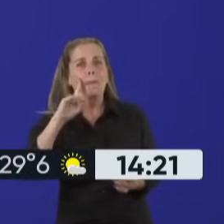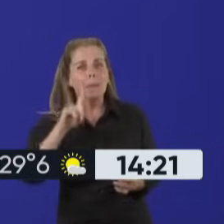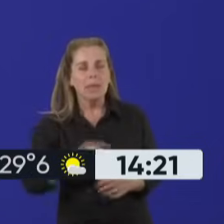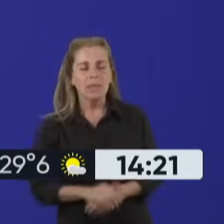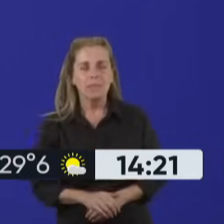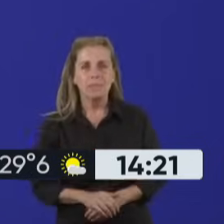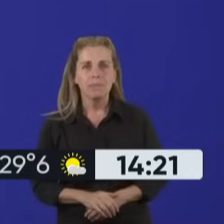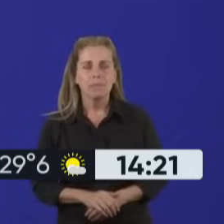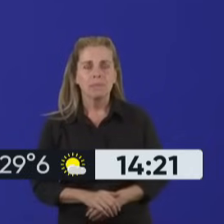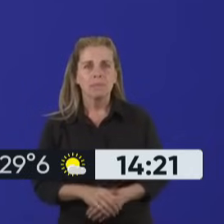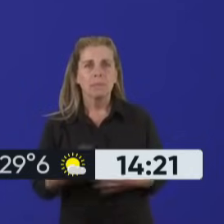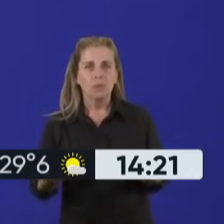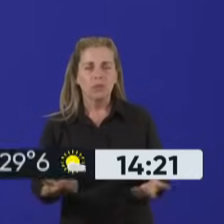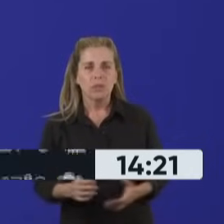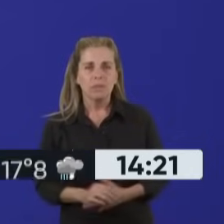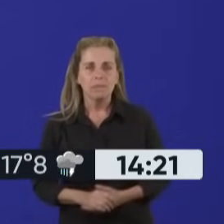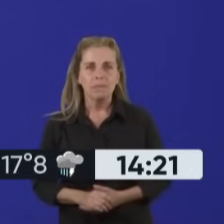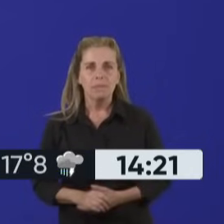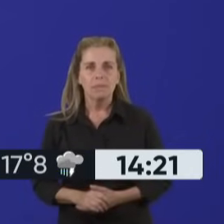Entonces, básicamente,